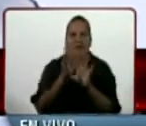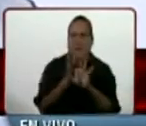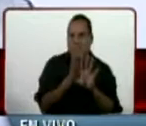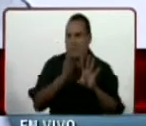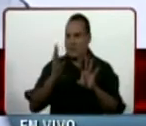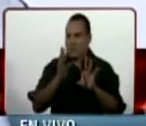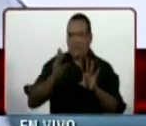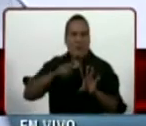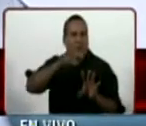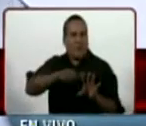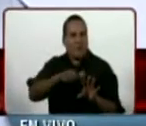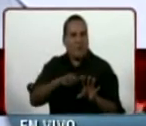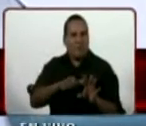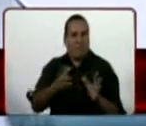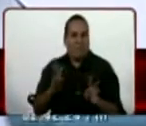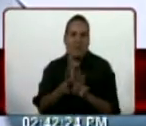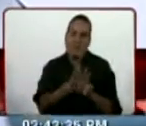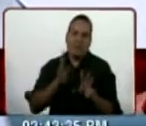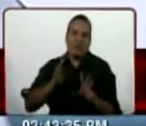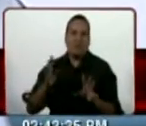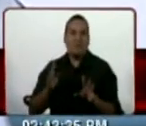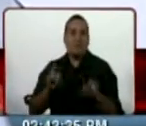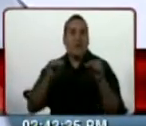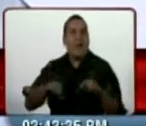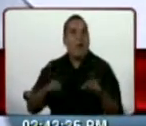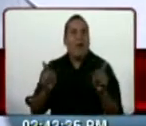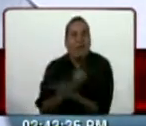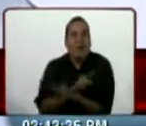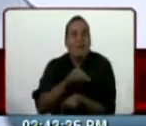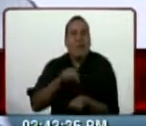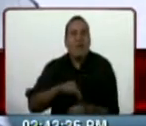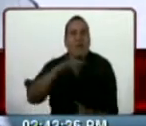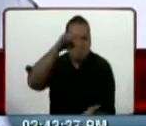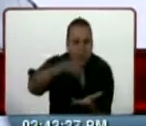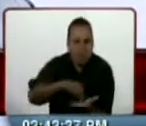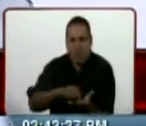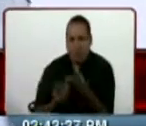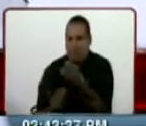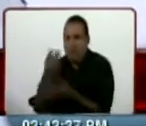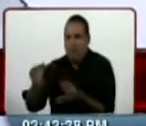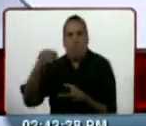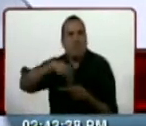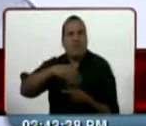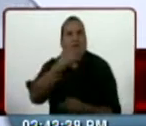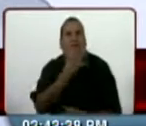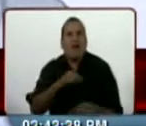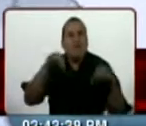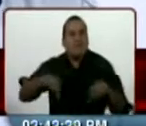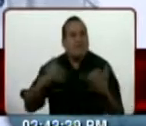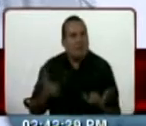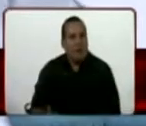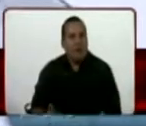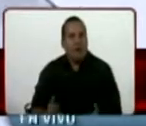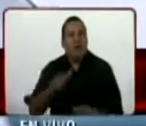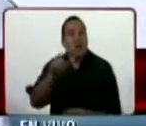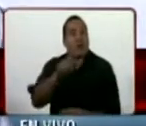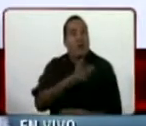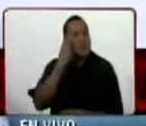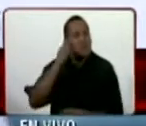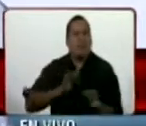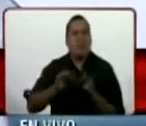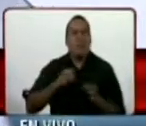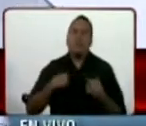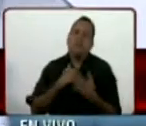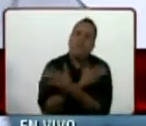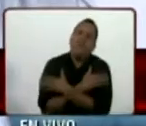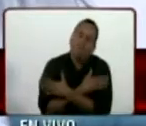Ahora es más fácil, la gente llega y es muy fácil, toca, vota y sale. Así que, y bueno, ya está más entrenado. Yo quiero felicitar desde